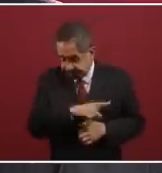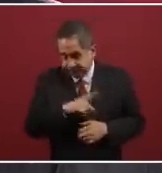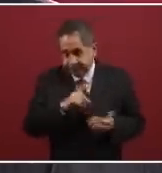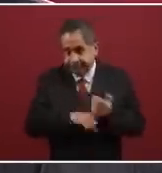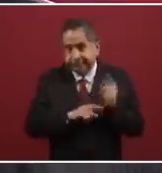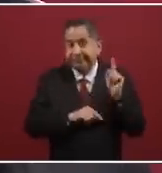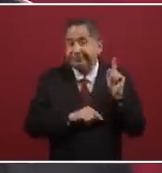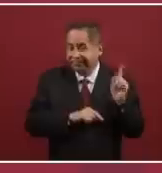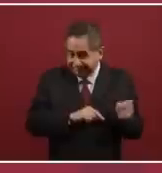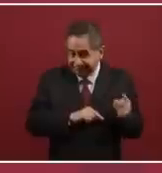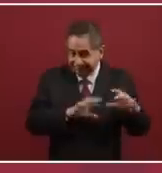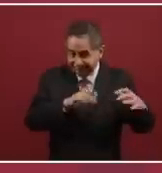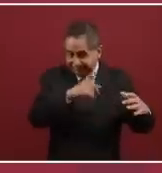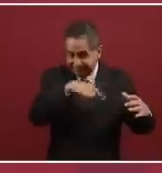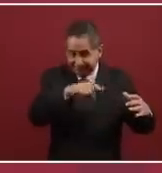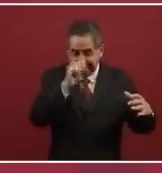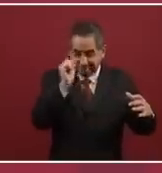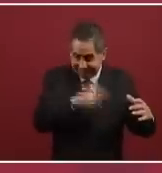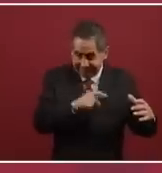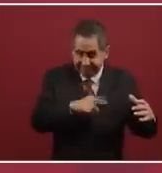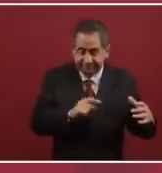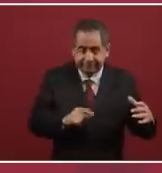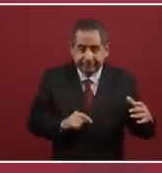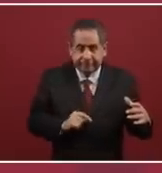en donde se fueron